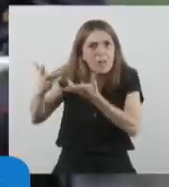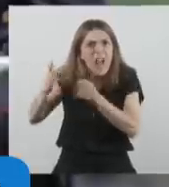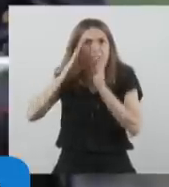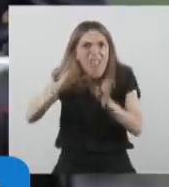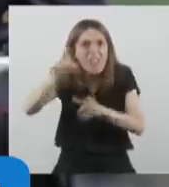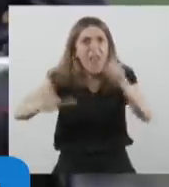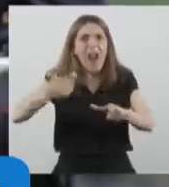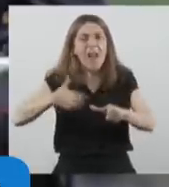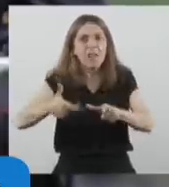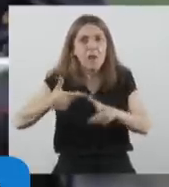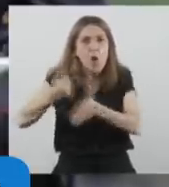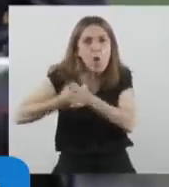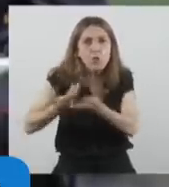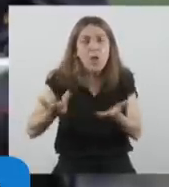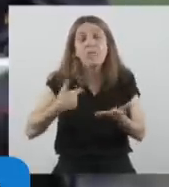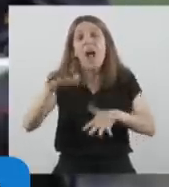y a veces